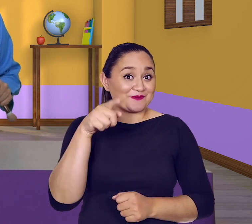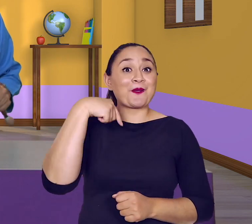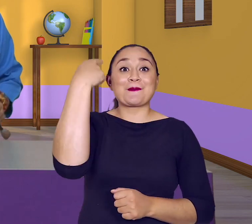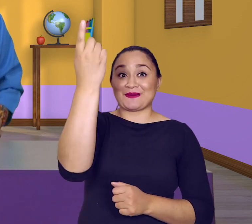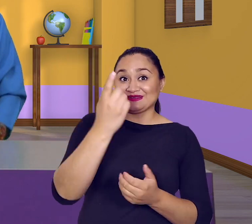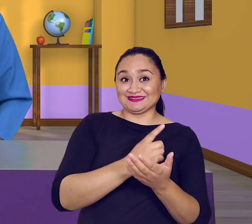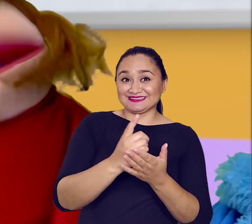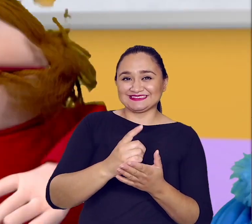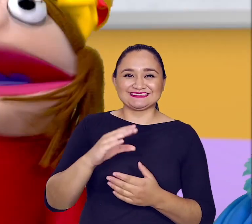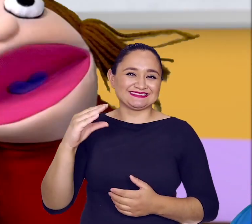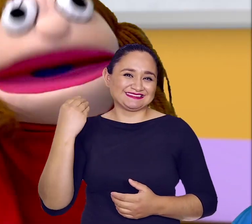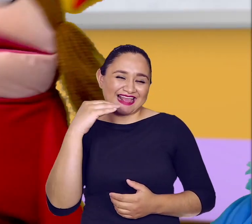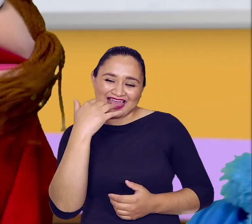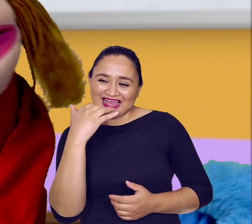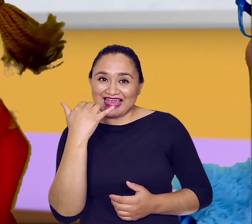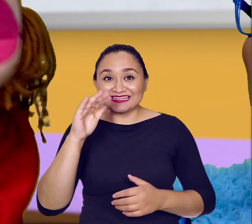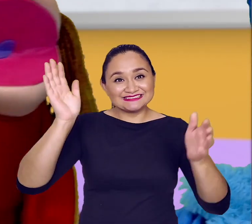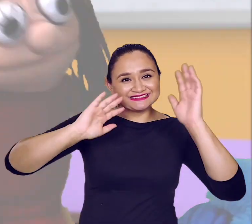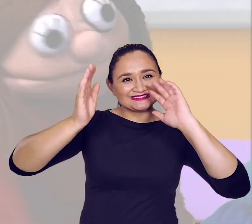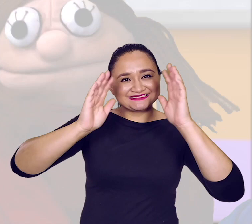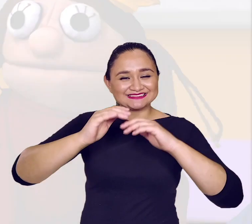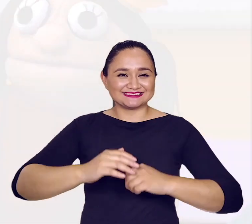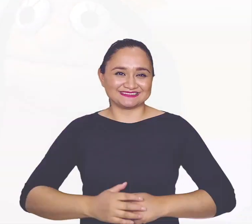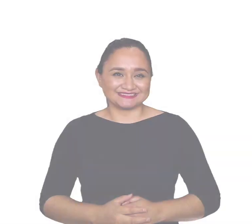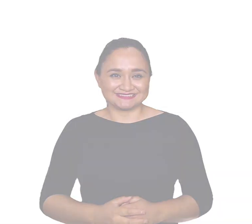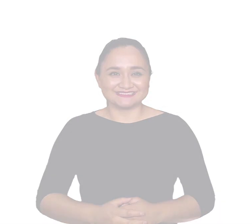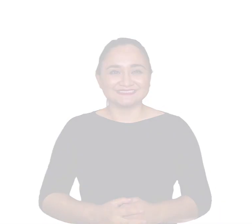próxima adiós